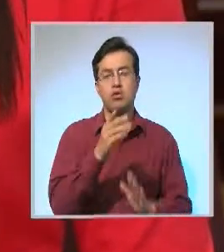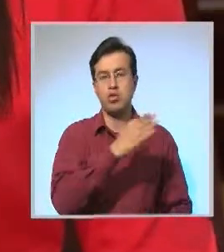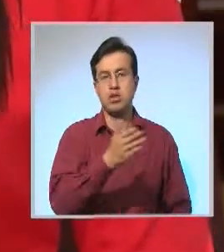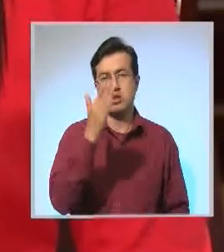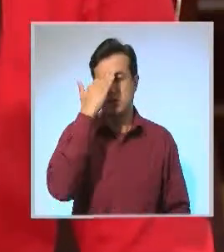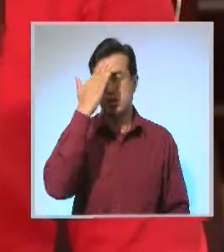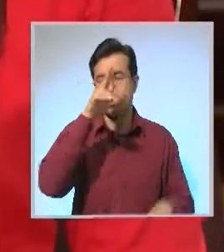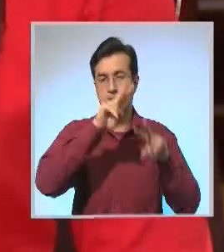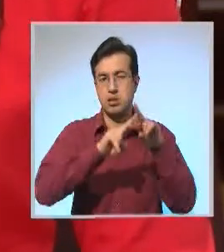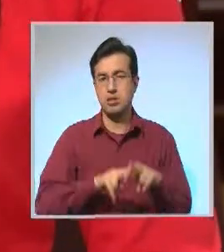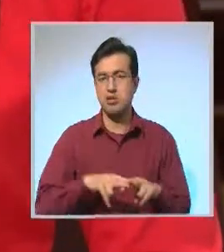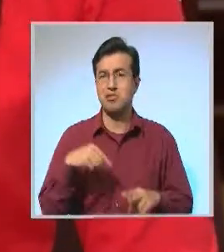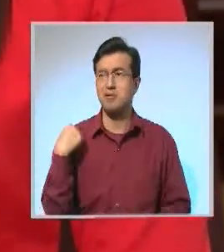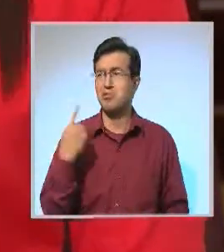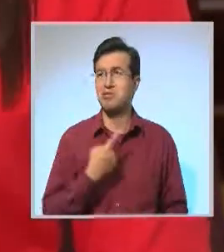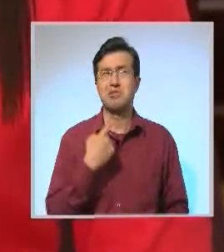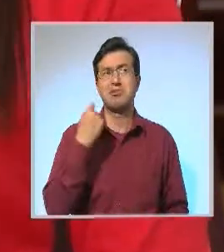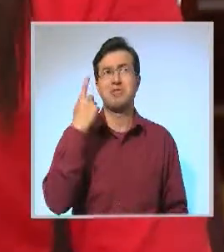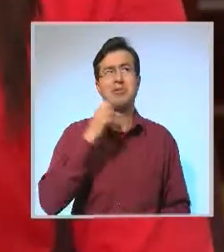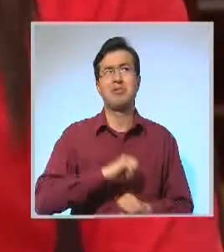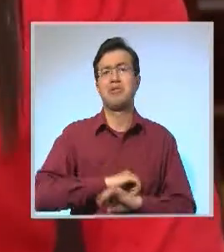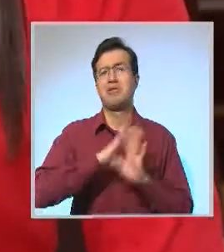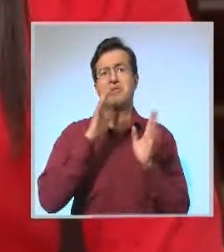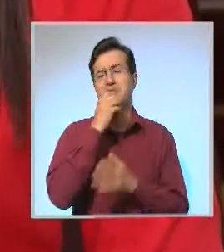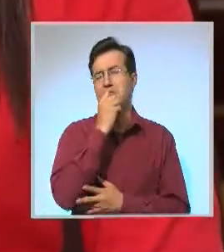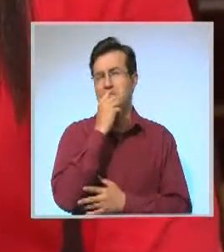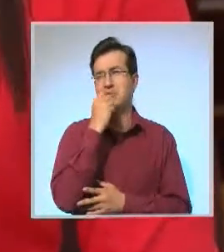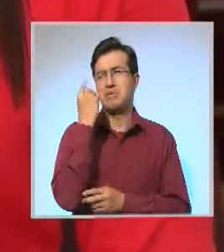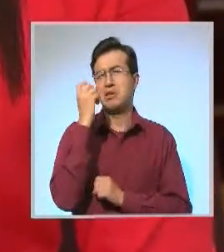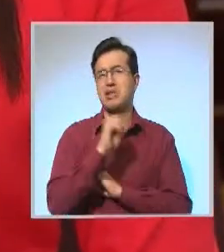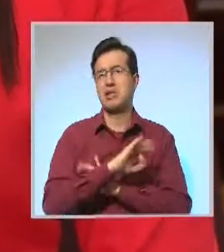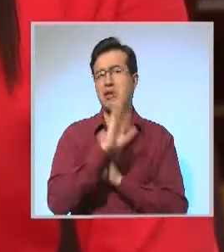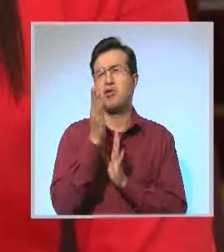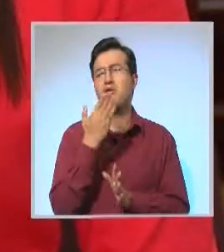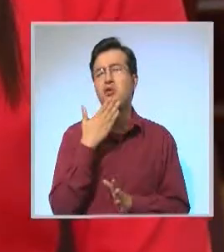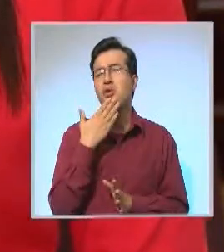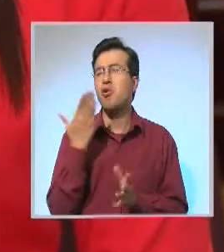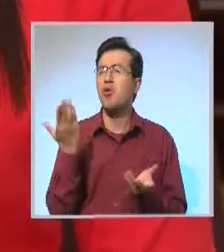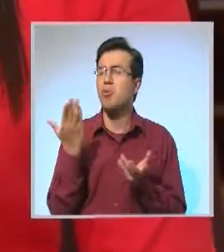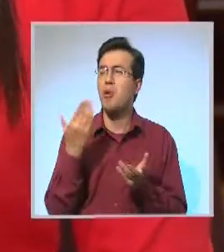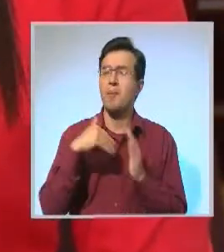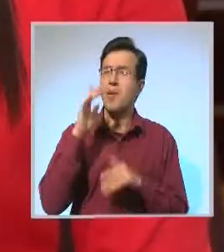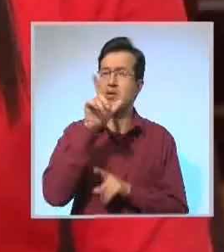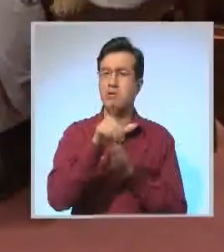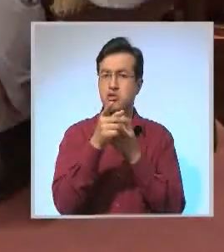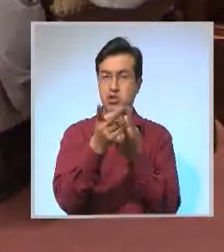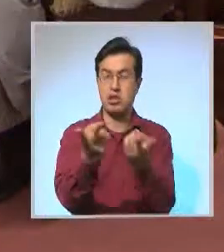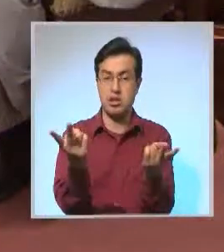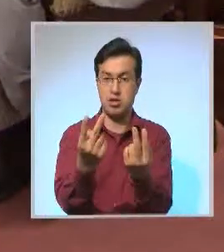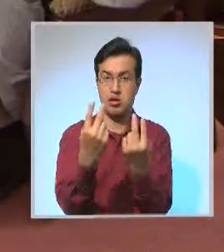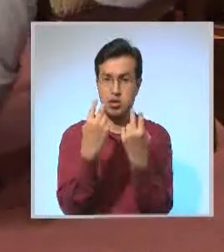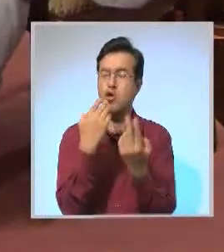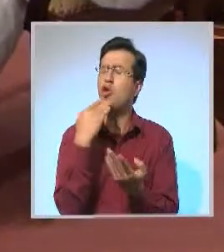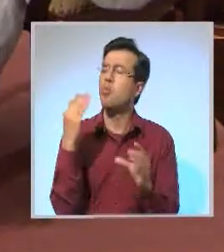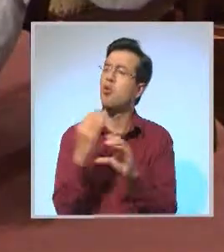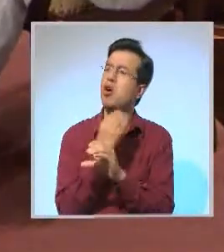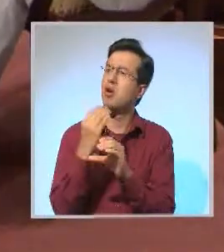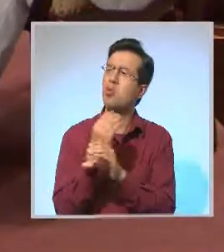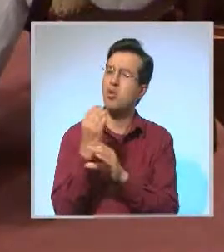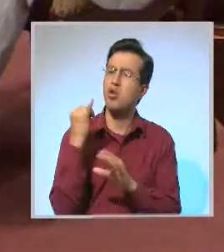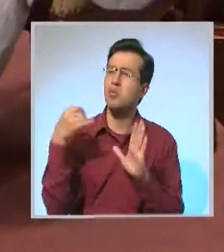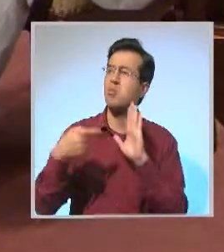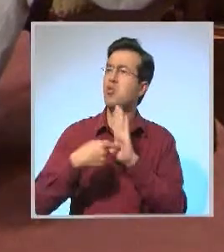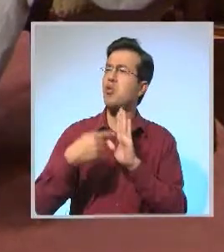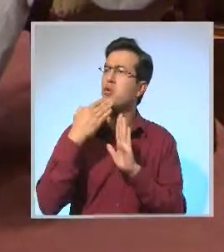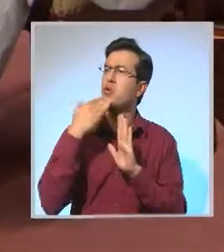revisar y nos puede explicar y sobre todo a los televidentes consiste como solo se calcularía este impuesto